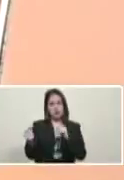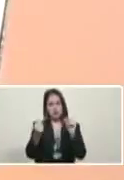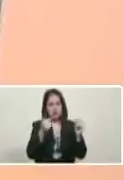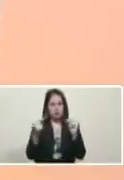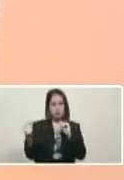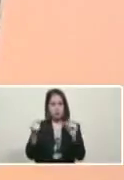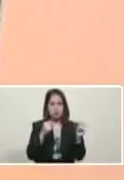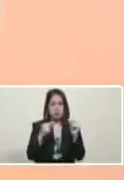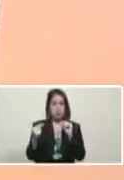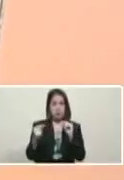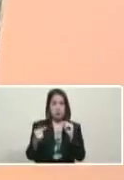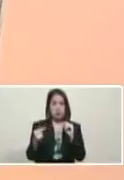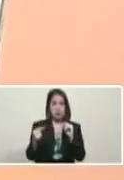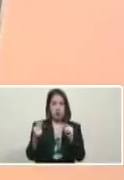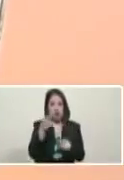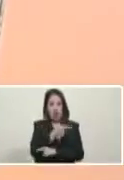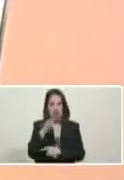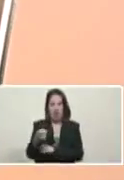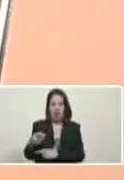doctrina antiimperialista.